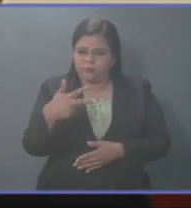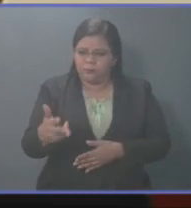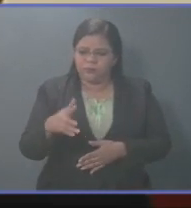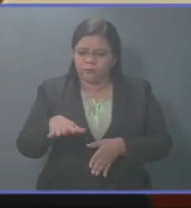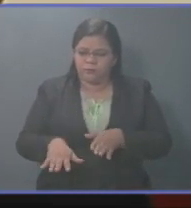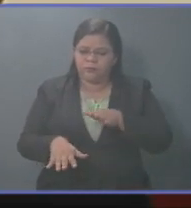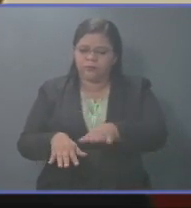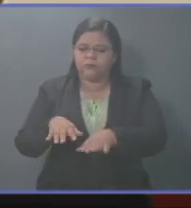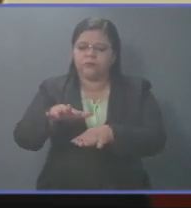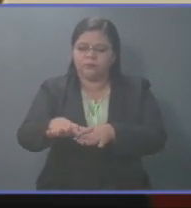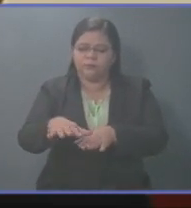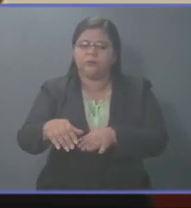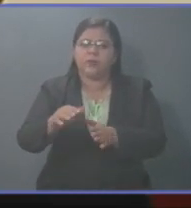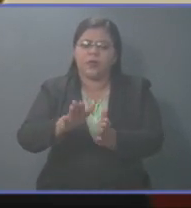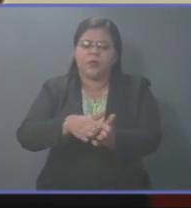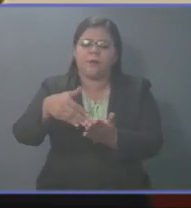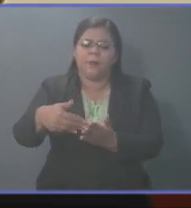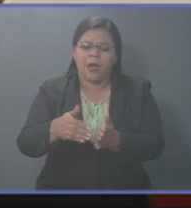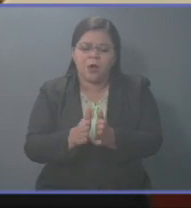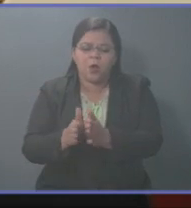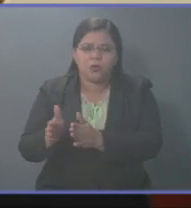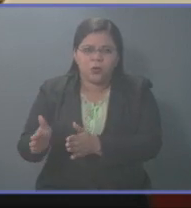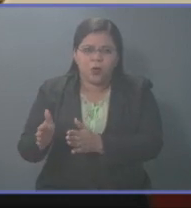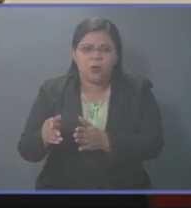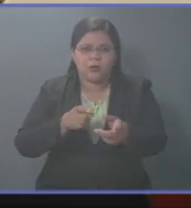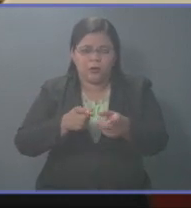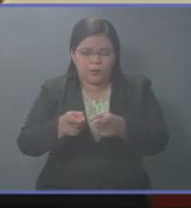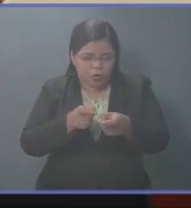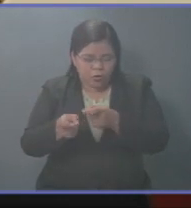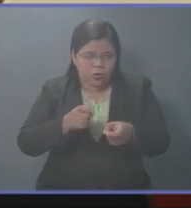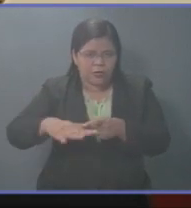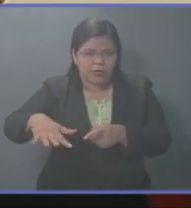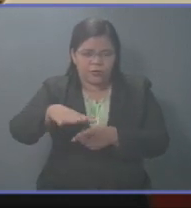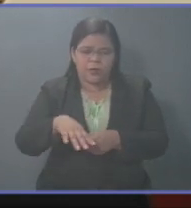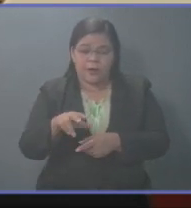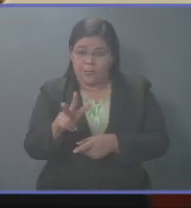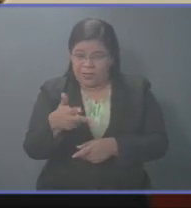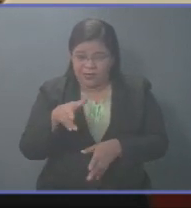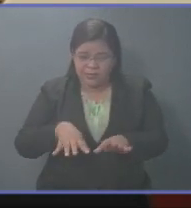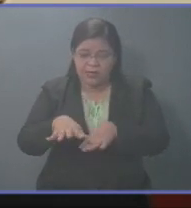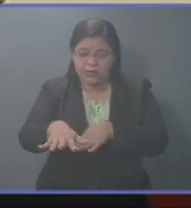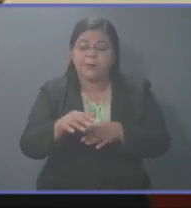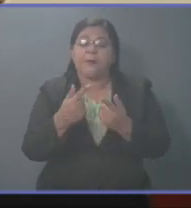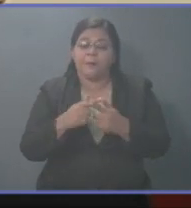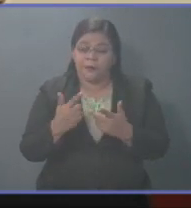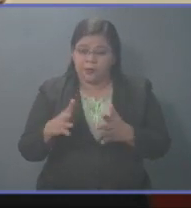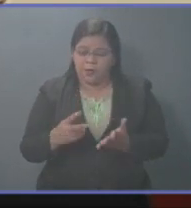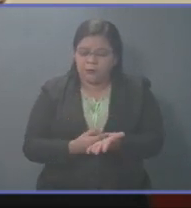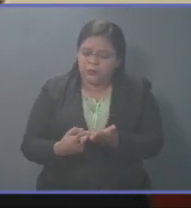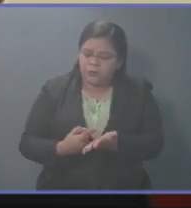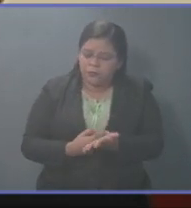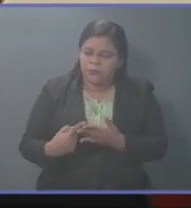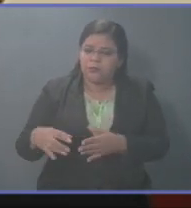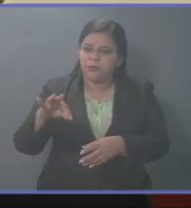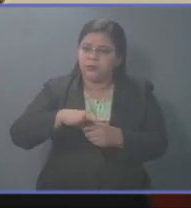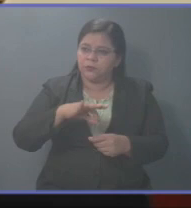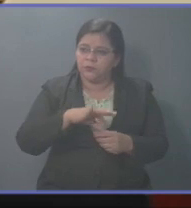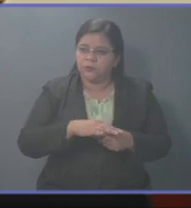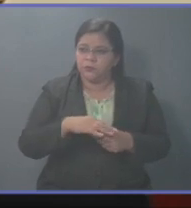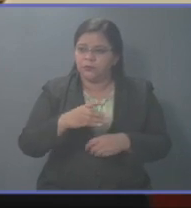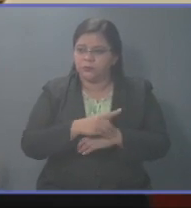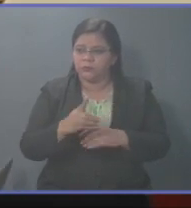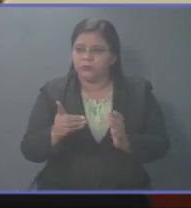Plan Control Territorial, mismo que al ser sometido a conocimiento, discusión y votación de los